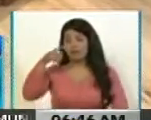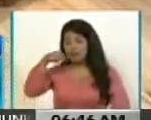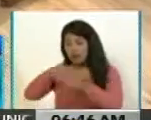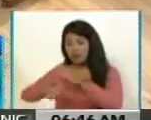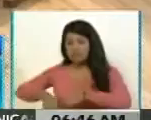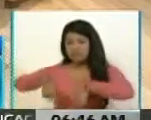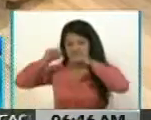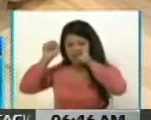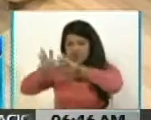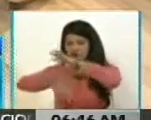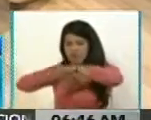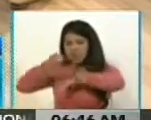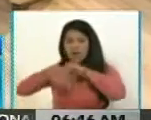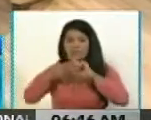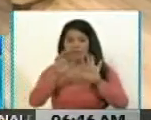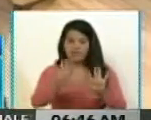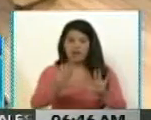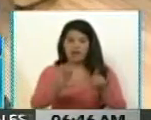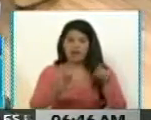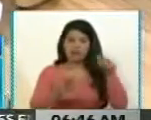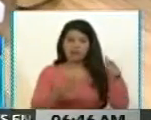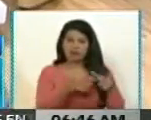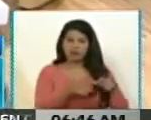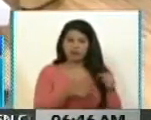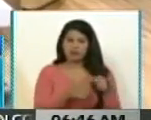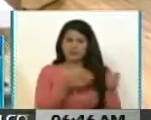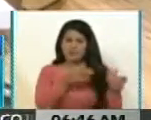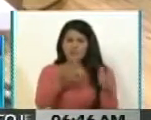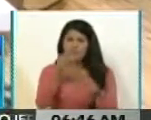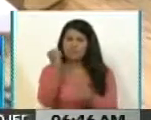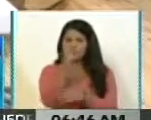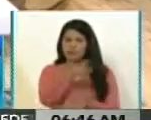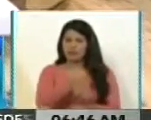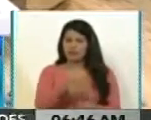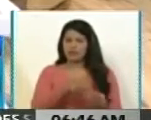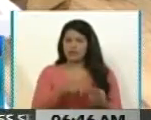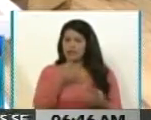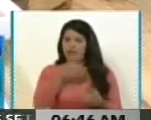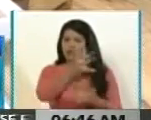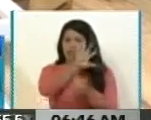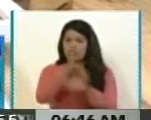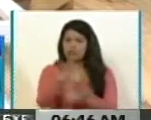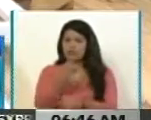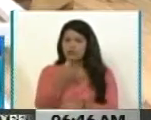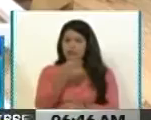pero no se dijo nada de las masacres, no se dijo nada de la represión brutal. Y